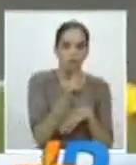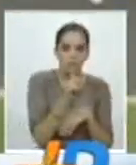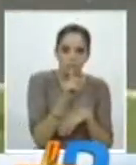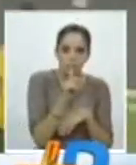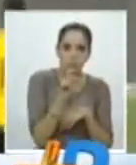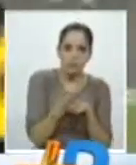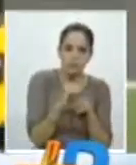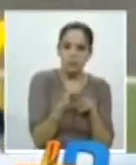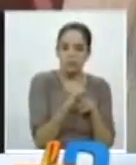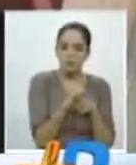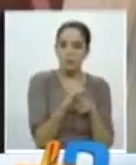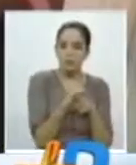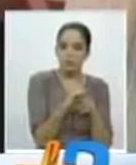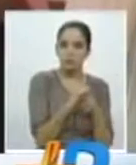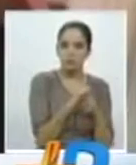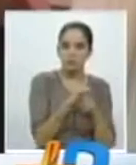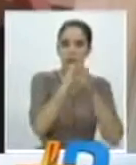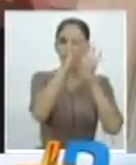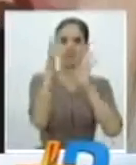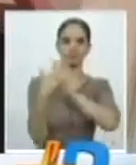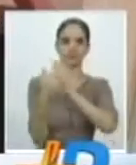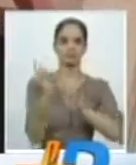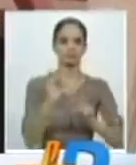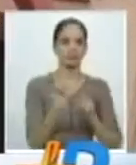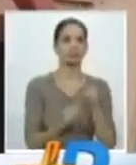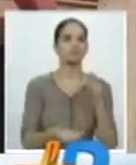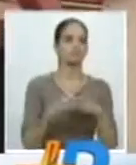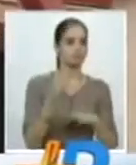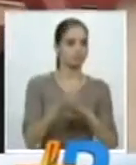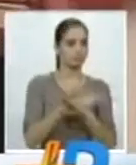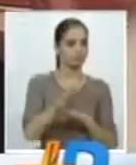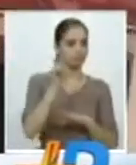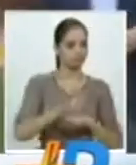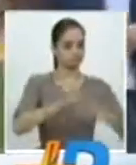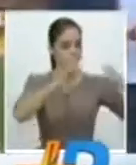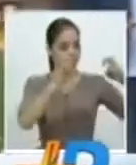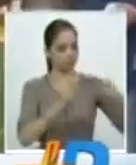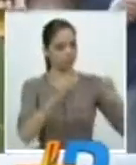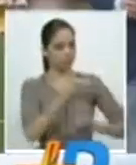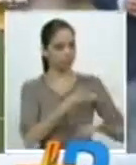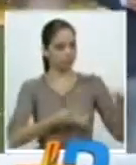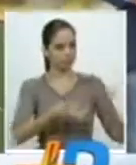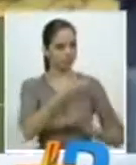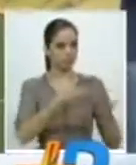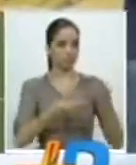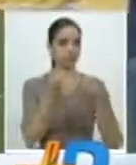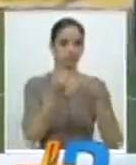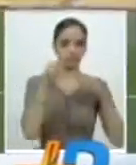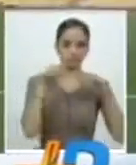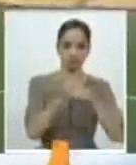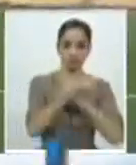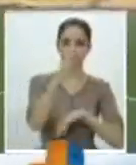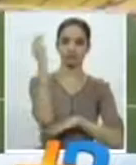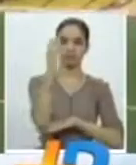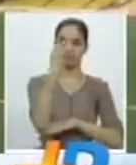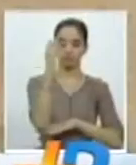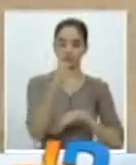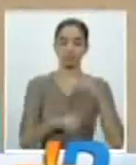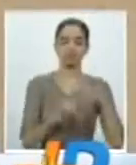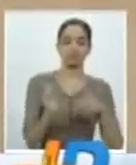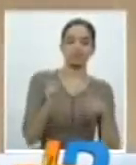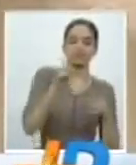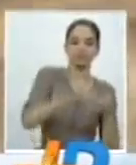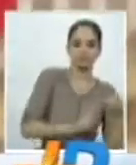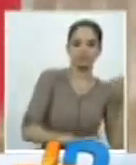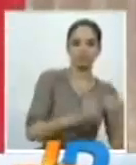para no encarecer el traspaso. Y el Mónaco ya sabe que se tendrá que sentar a negociar para que el goleador colombiano termine saliendo del Principado, ya que el